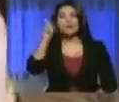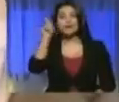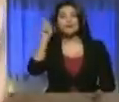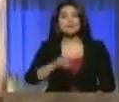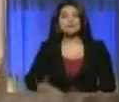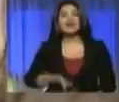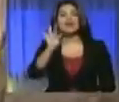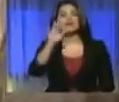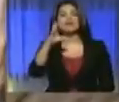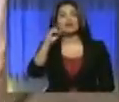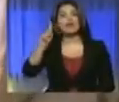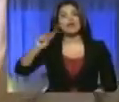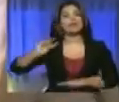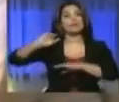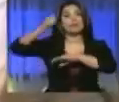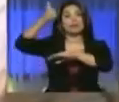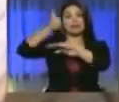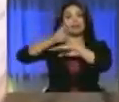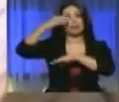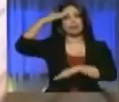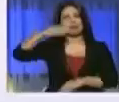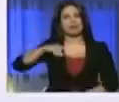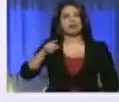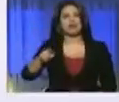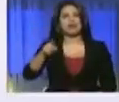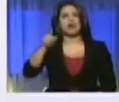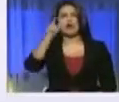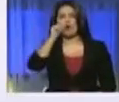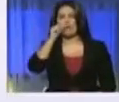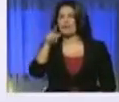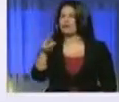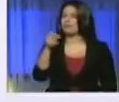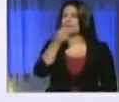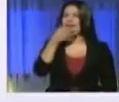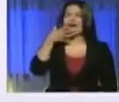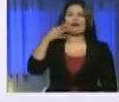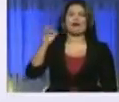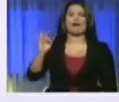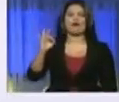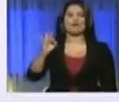Primer teniente de caballería, blanco primero lo llaman.